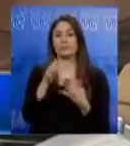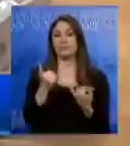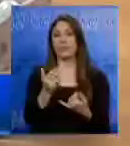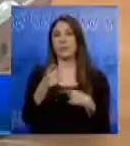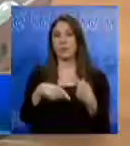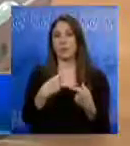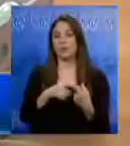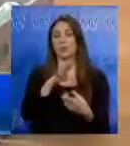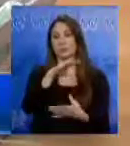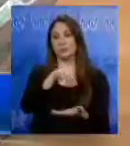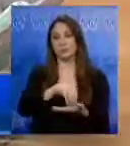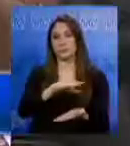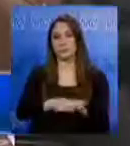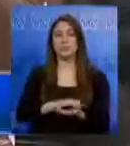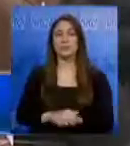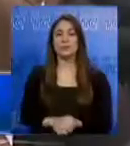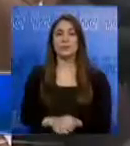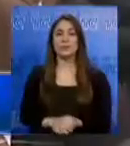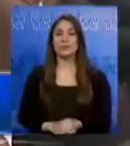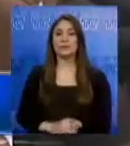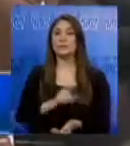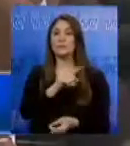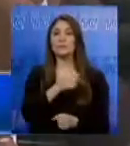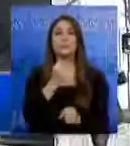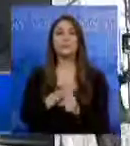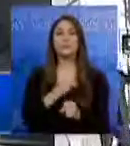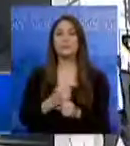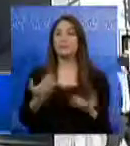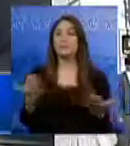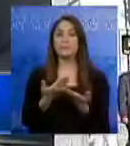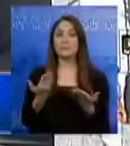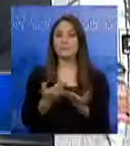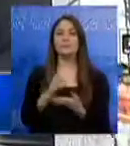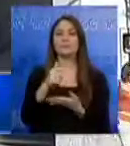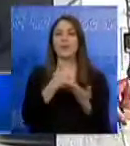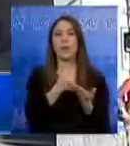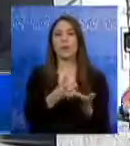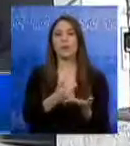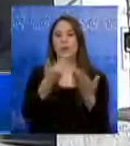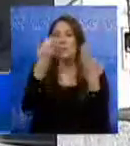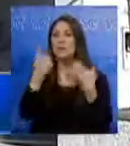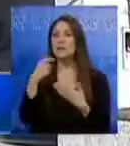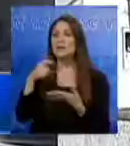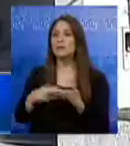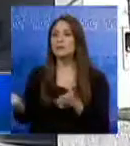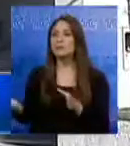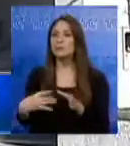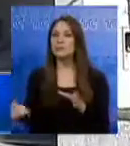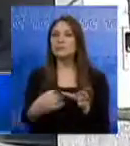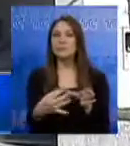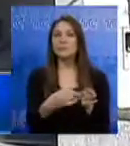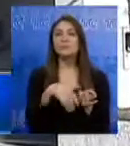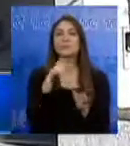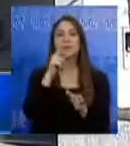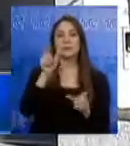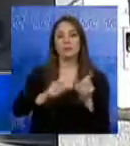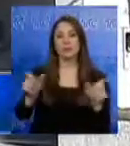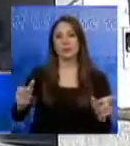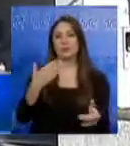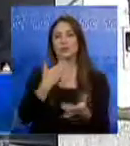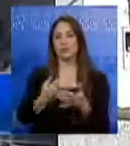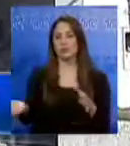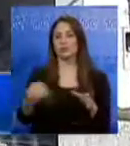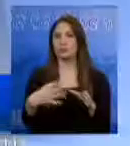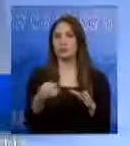de la República. Sostuvo que una de sus tareas era receptar las ayudas humanitarias solicitadas por la ciudadanía